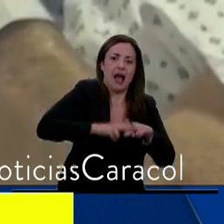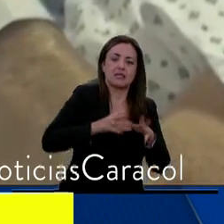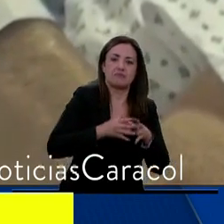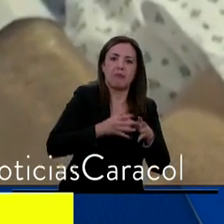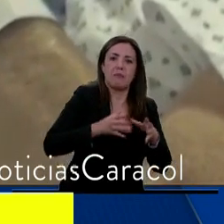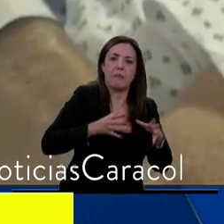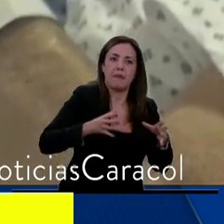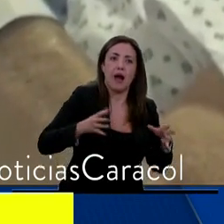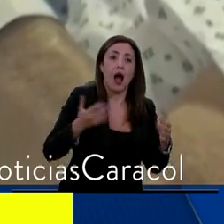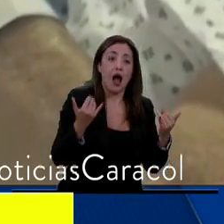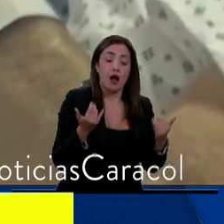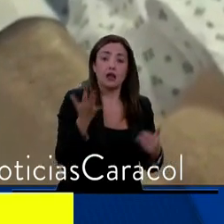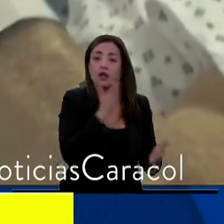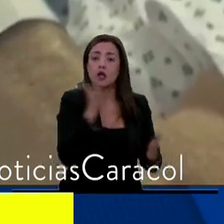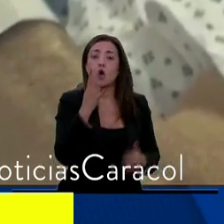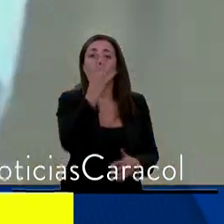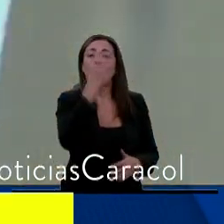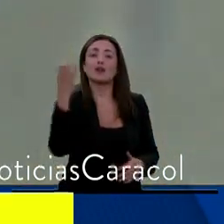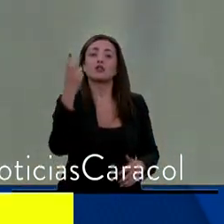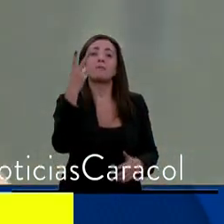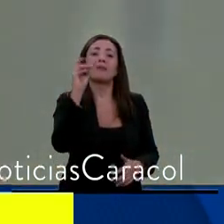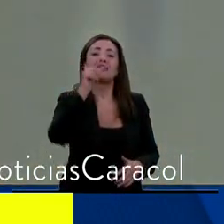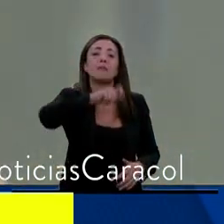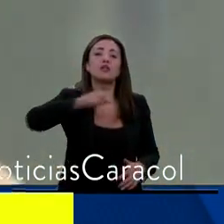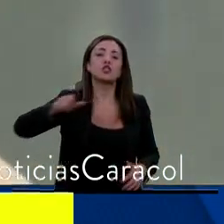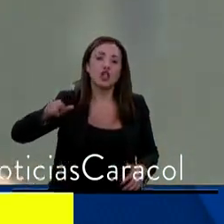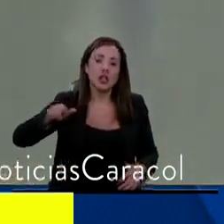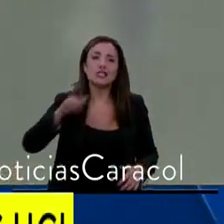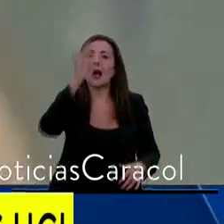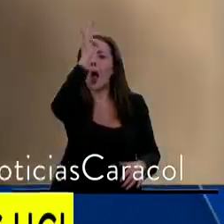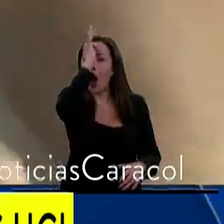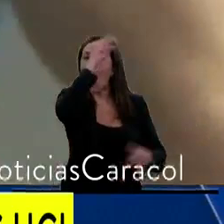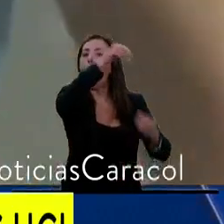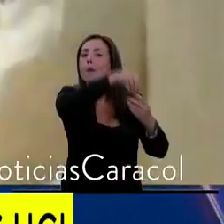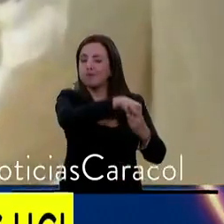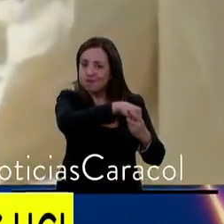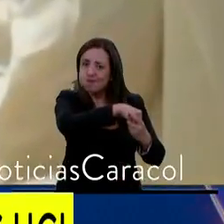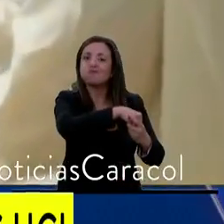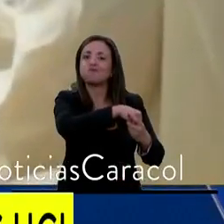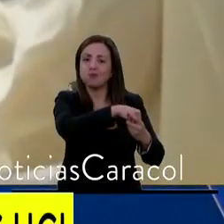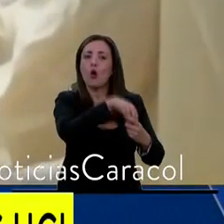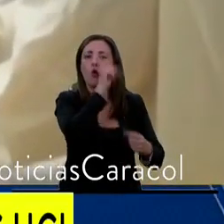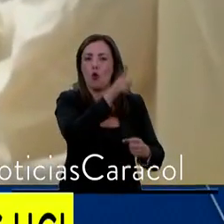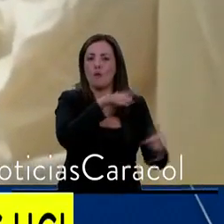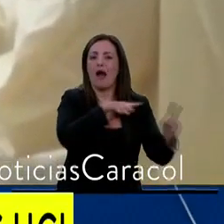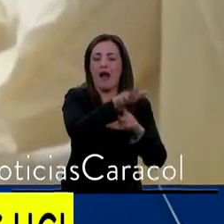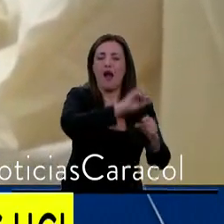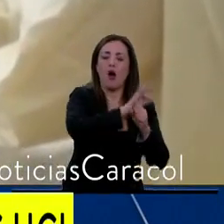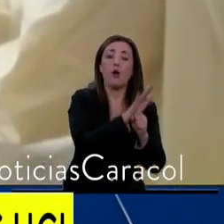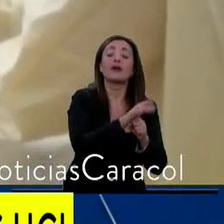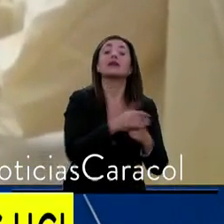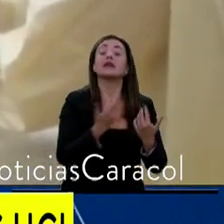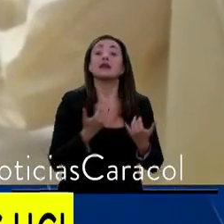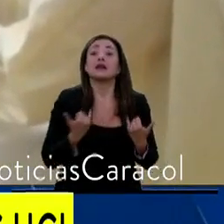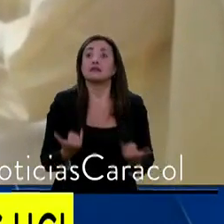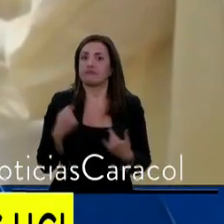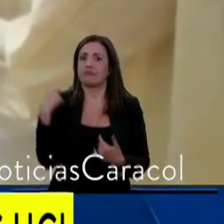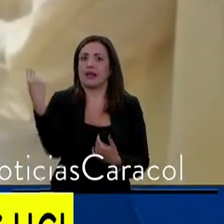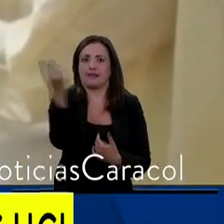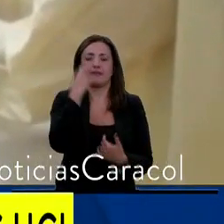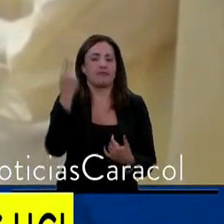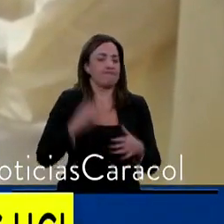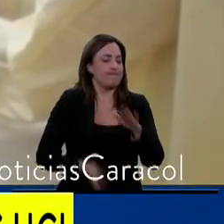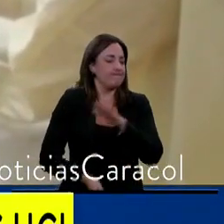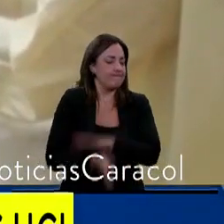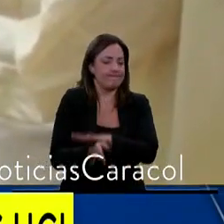ya estamos alrededor de 420 personas de Cali hospitalizadas en UCI por COVID y en general continuamos